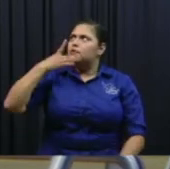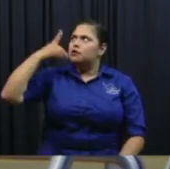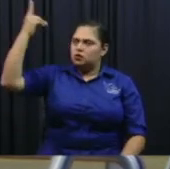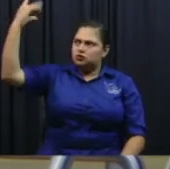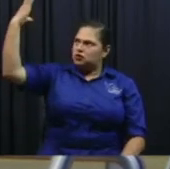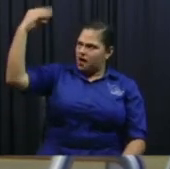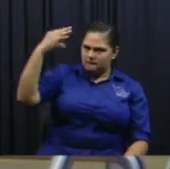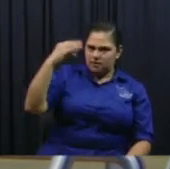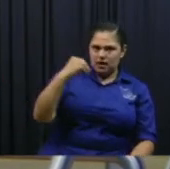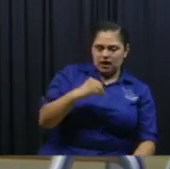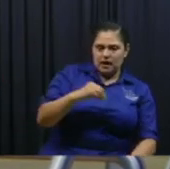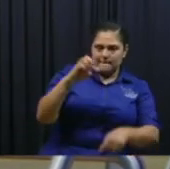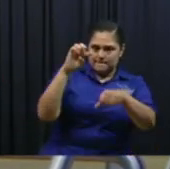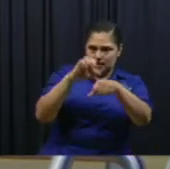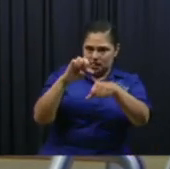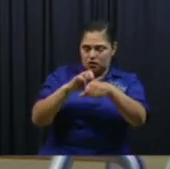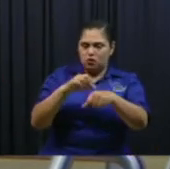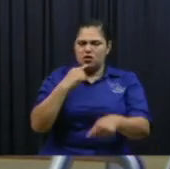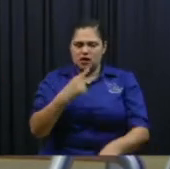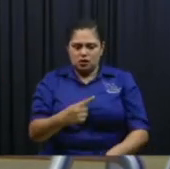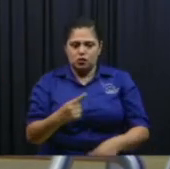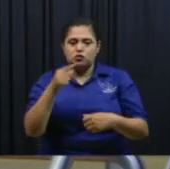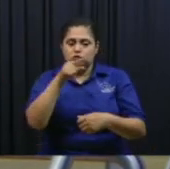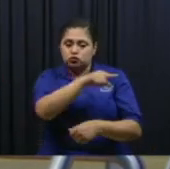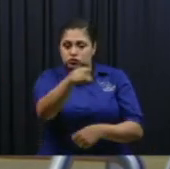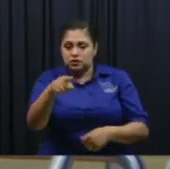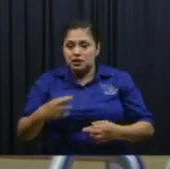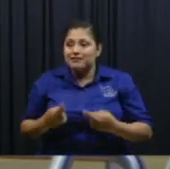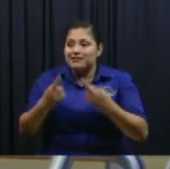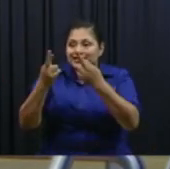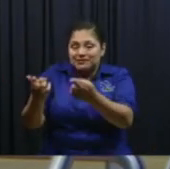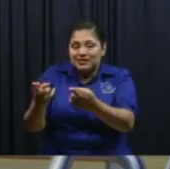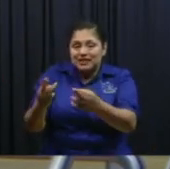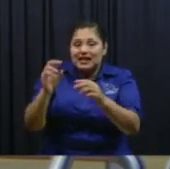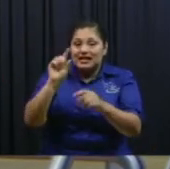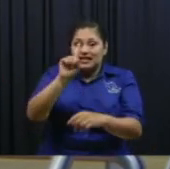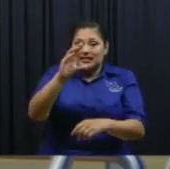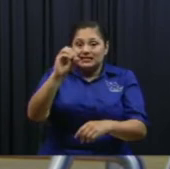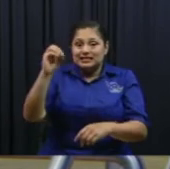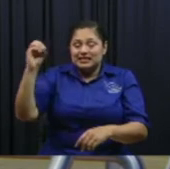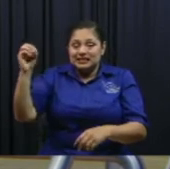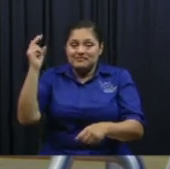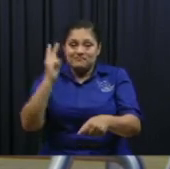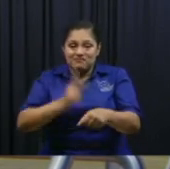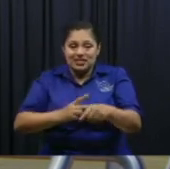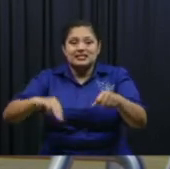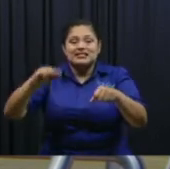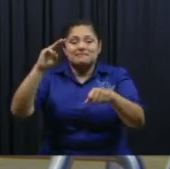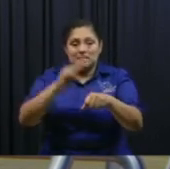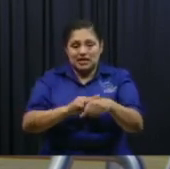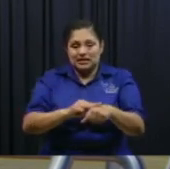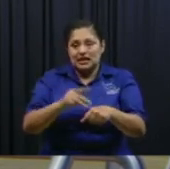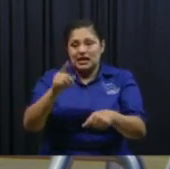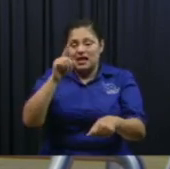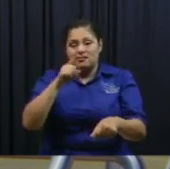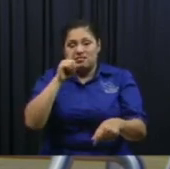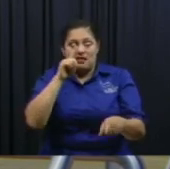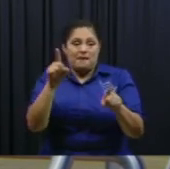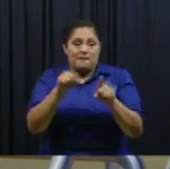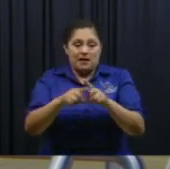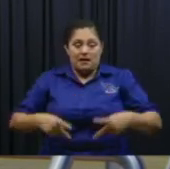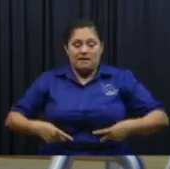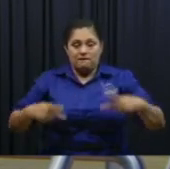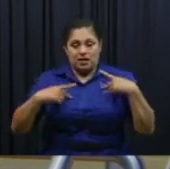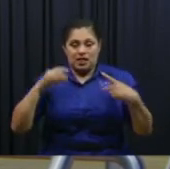más y en la vida y en el otra otra dimensión la vida eterna pero Existen